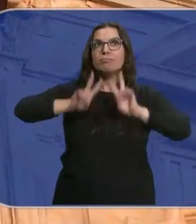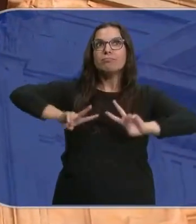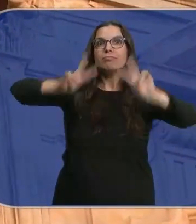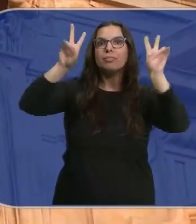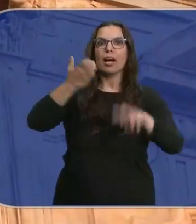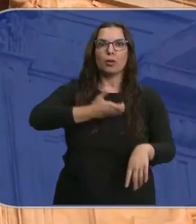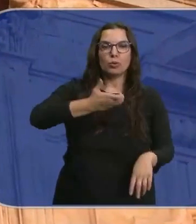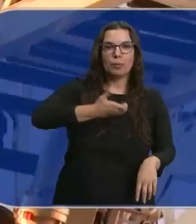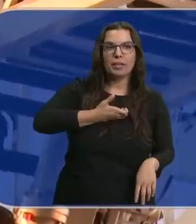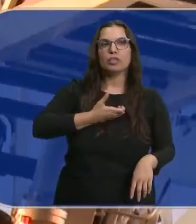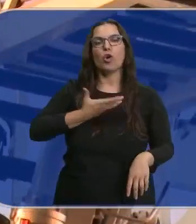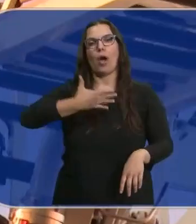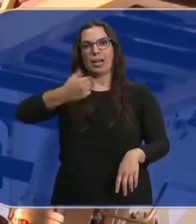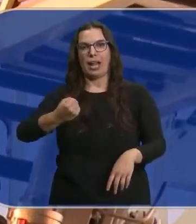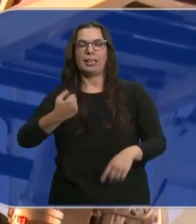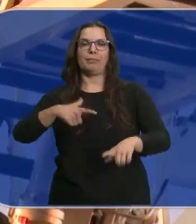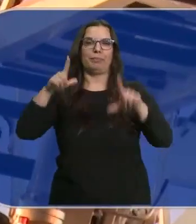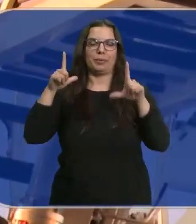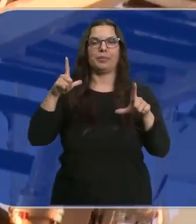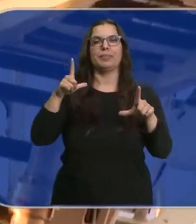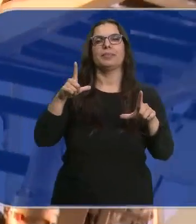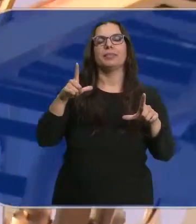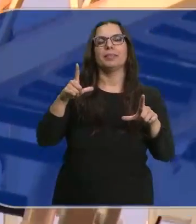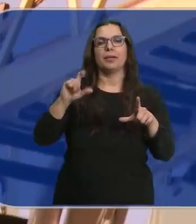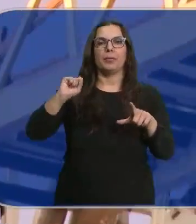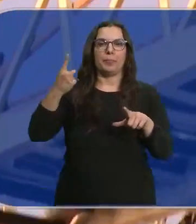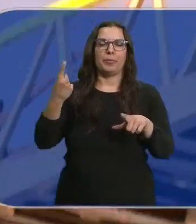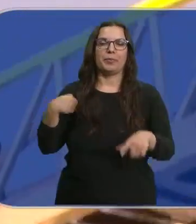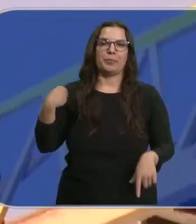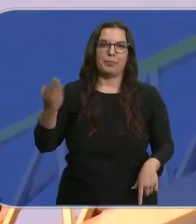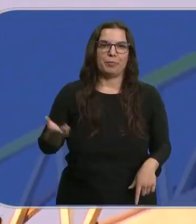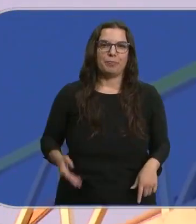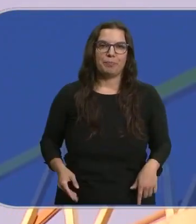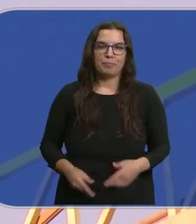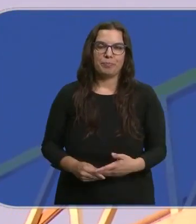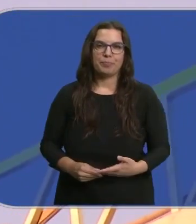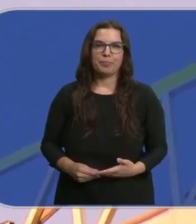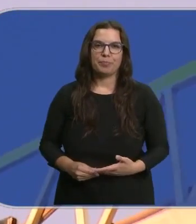de miembros del ayuntamiento con el alcalde Carlos García Carballo a la cabeza.